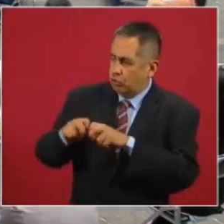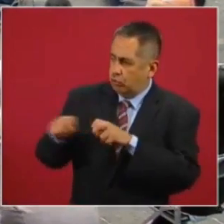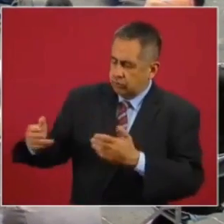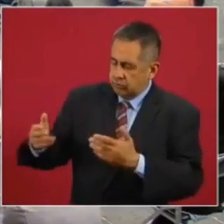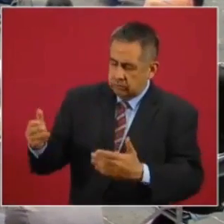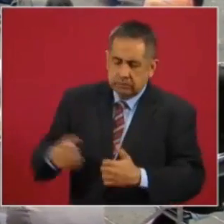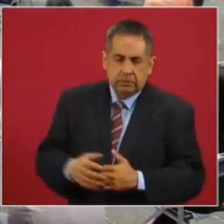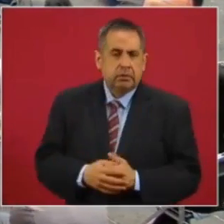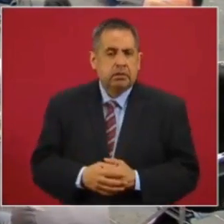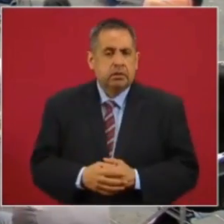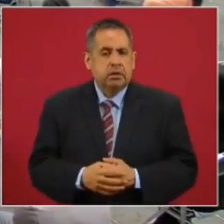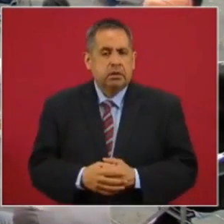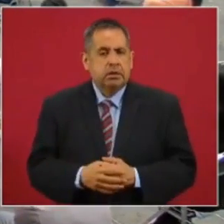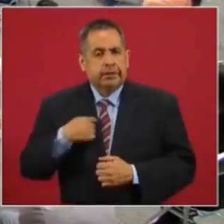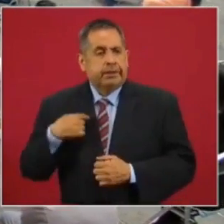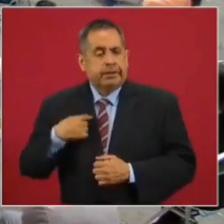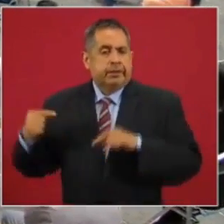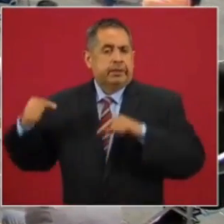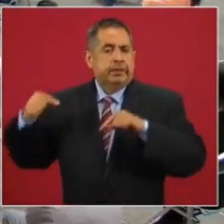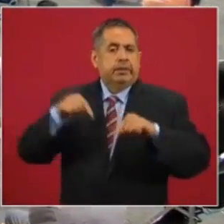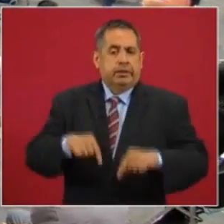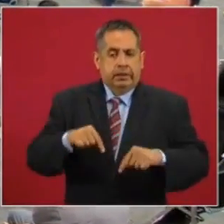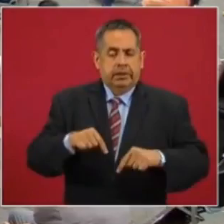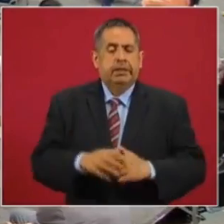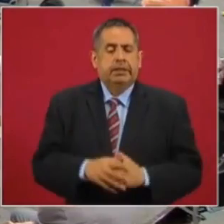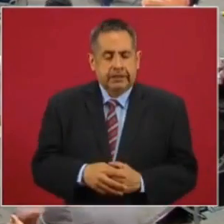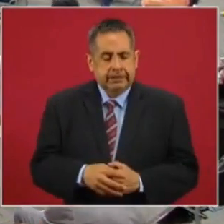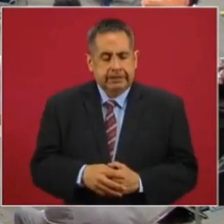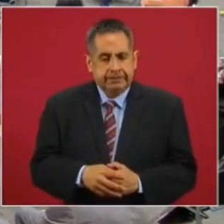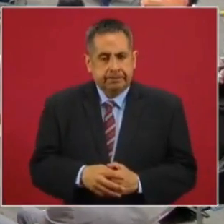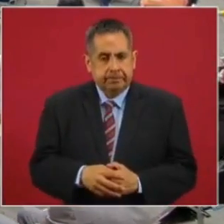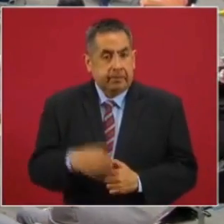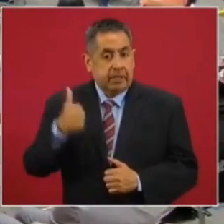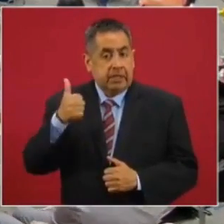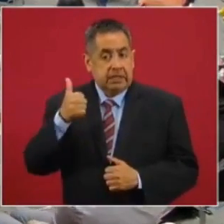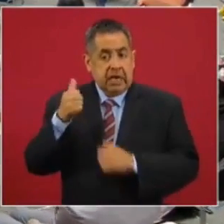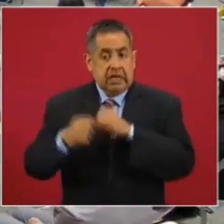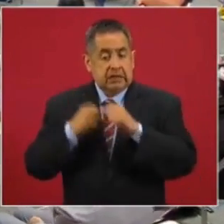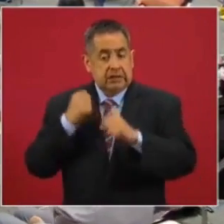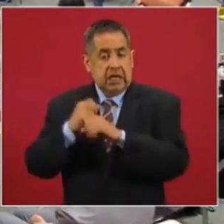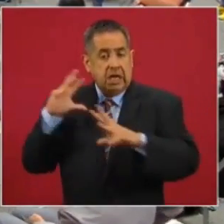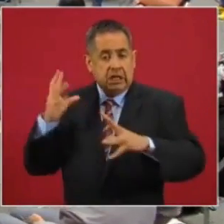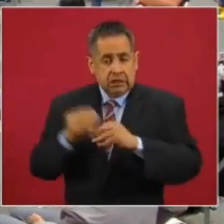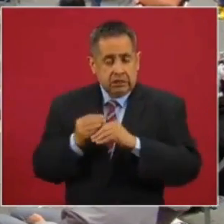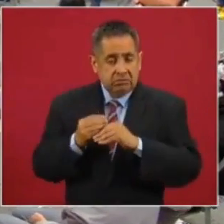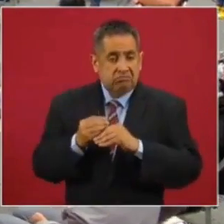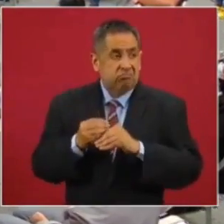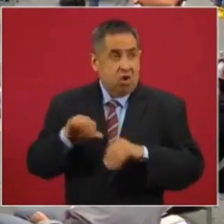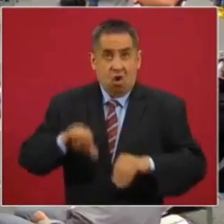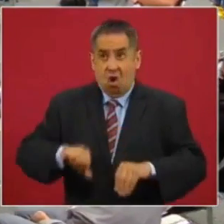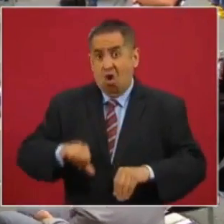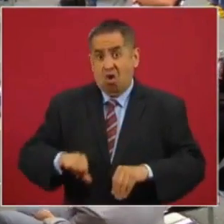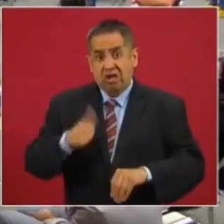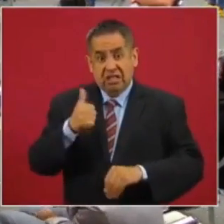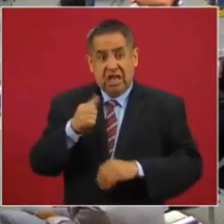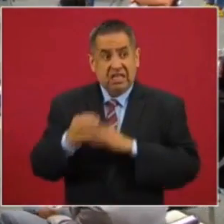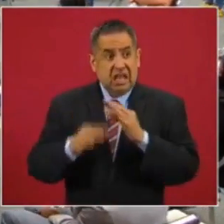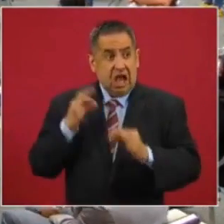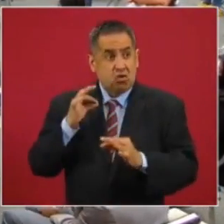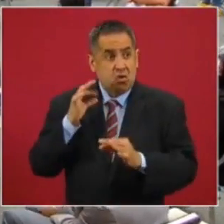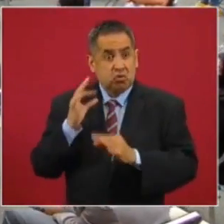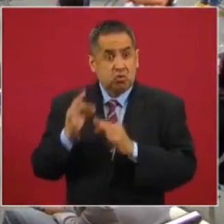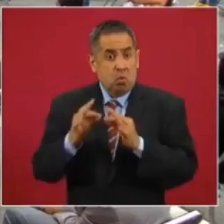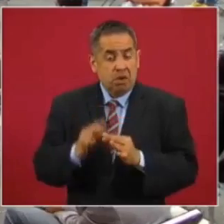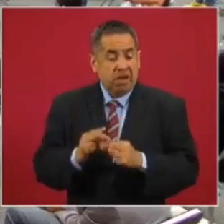pues aquí ya estamos ya a 6 años que se están cumpliendo hoy a dos